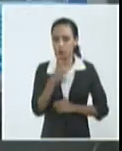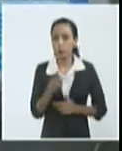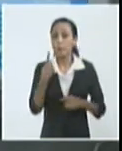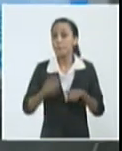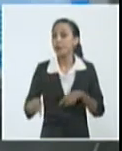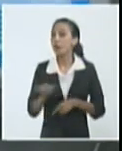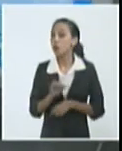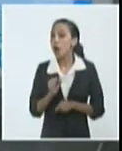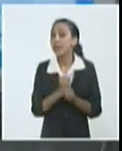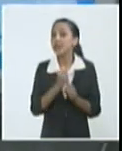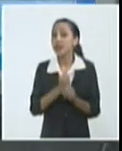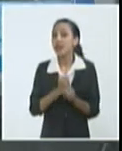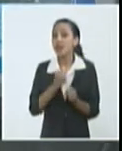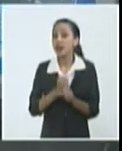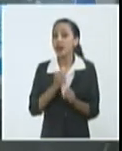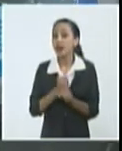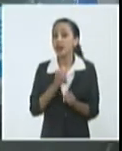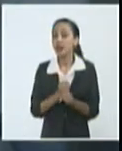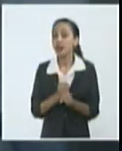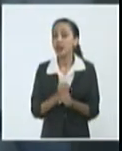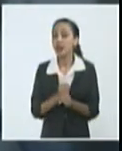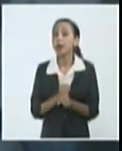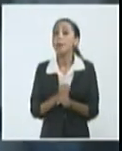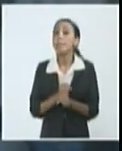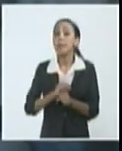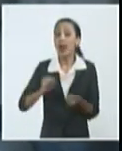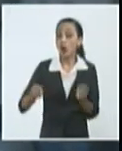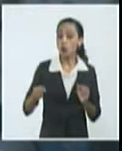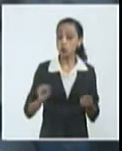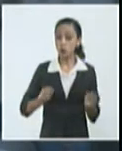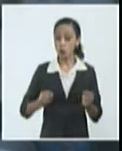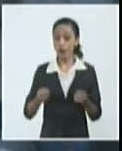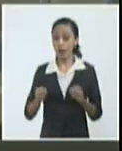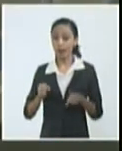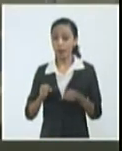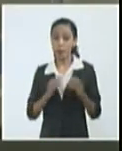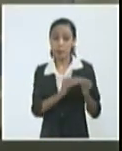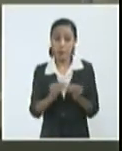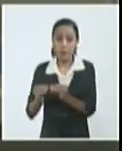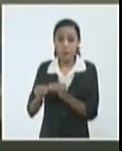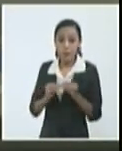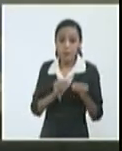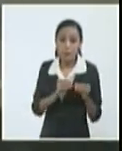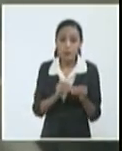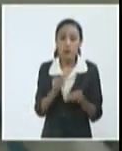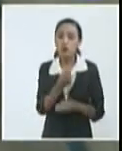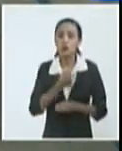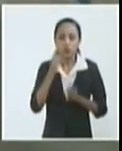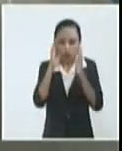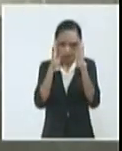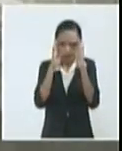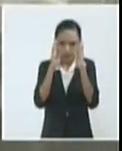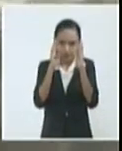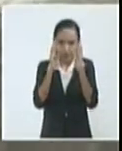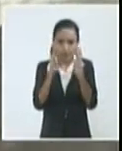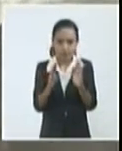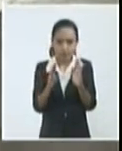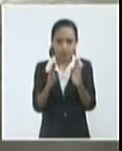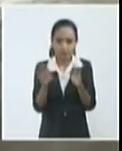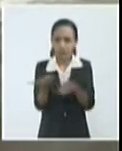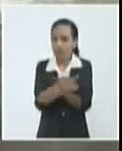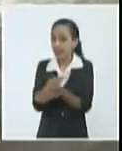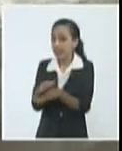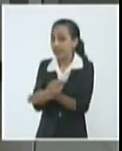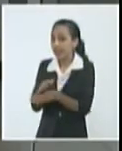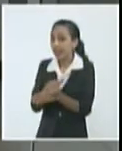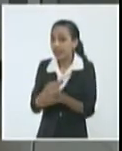evitar y cortar la transmisión. Hemos también tenido que enfocarnos a los diferentes pasos que han